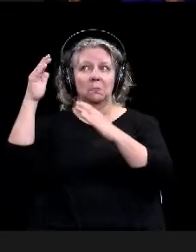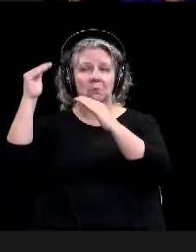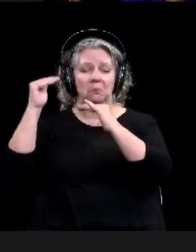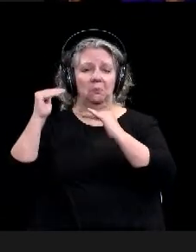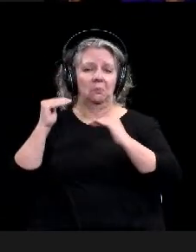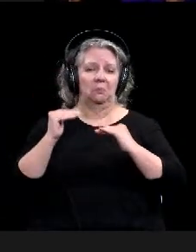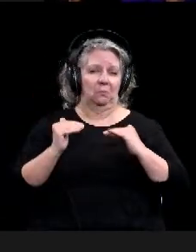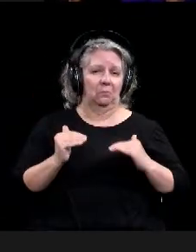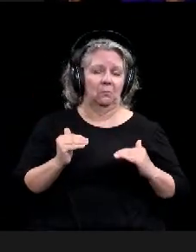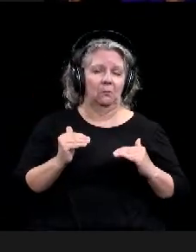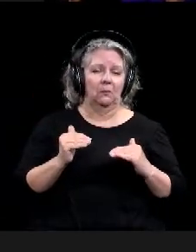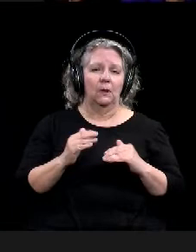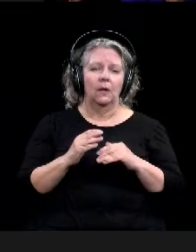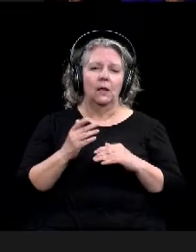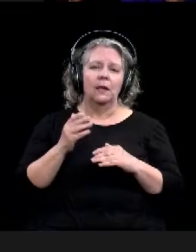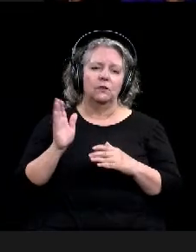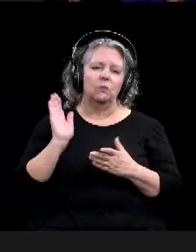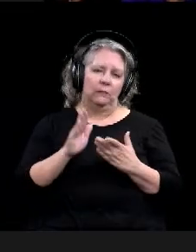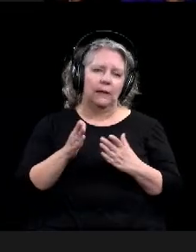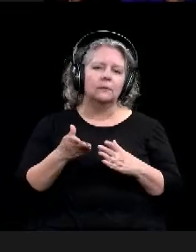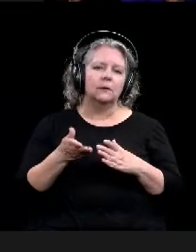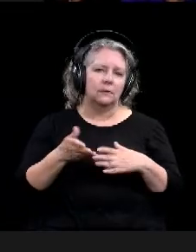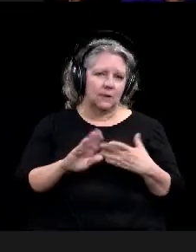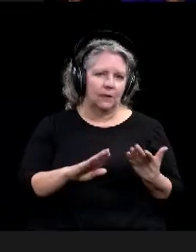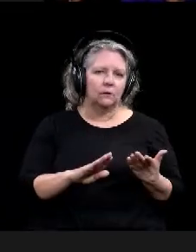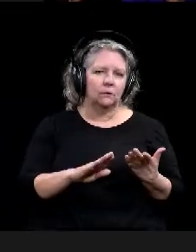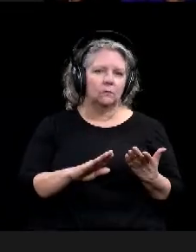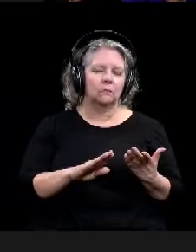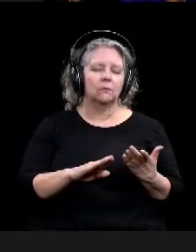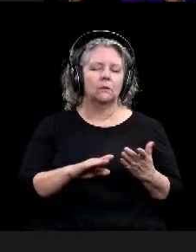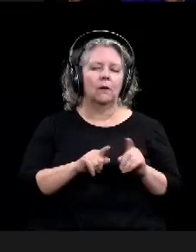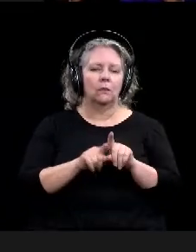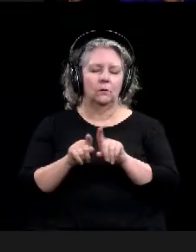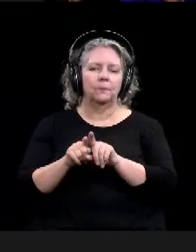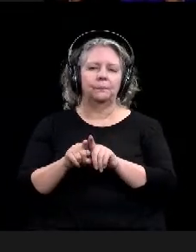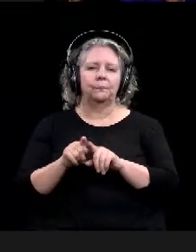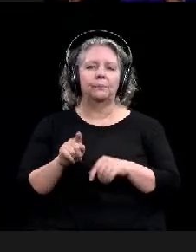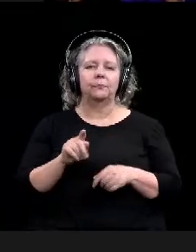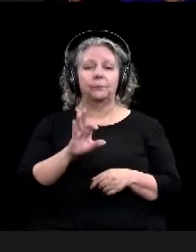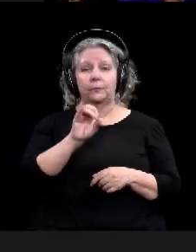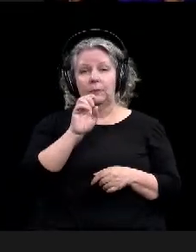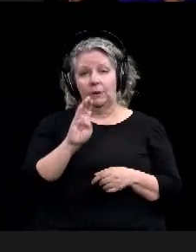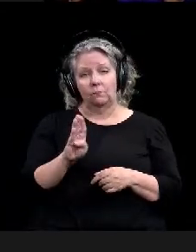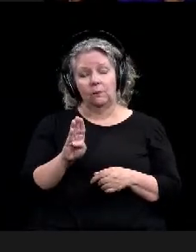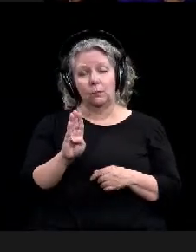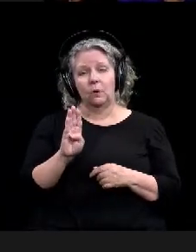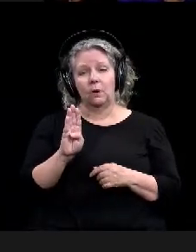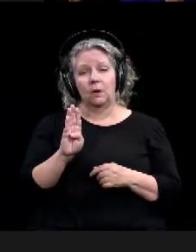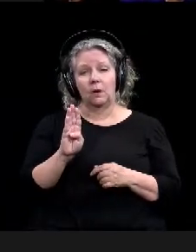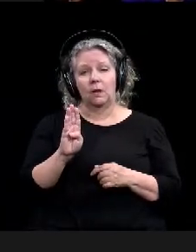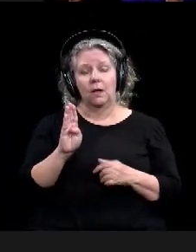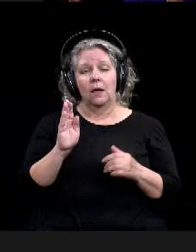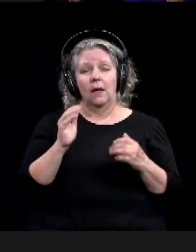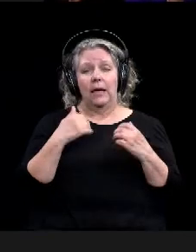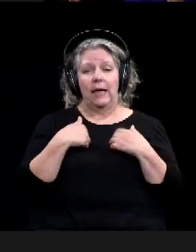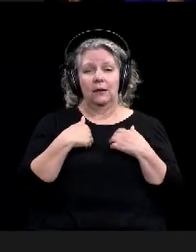en lo que es muertes actuales en febrero de febrero tuvimos 35